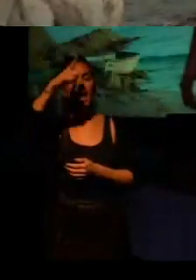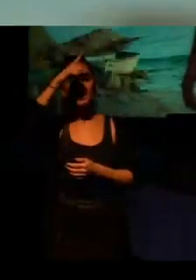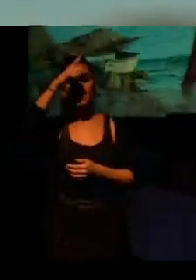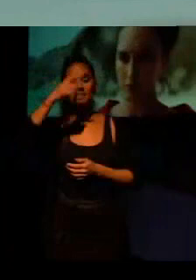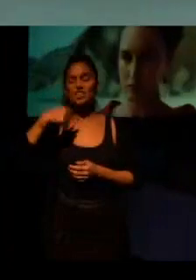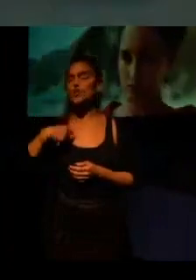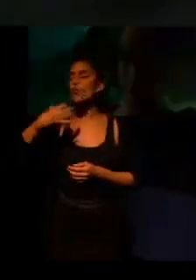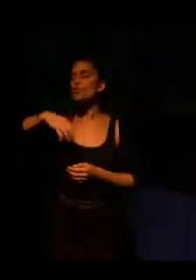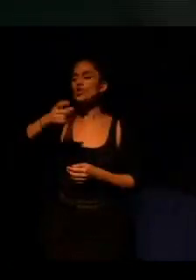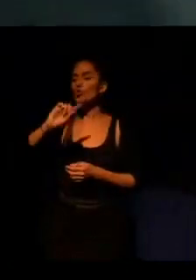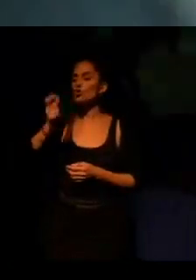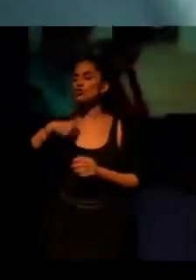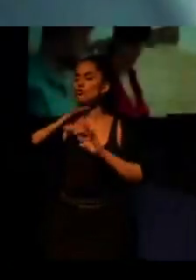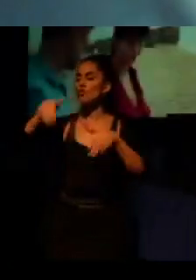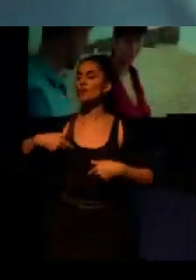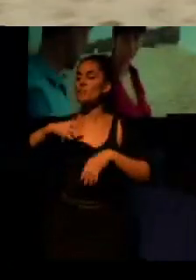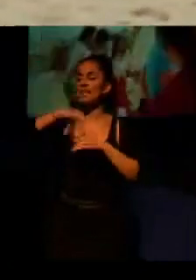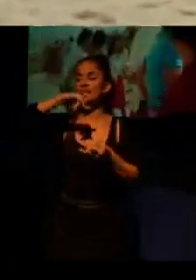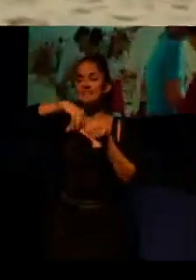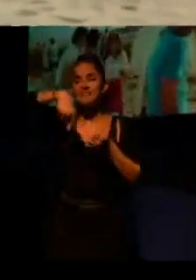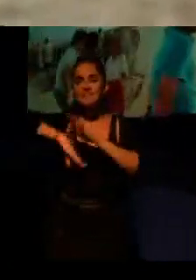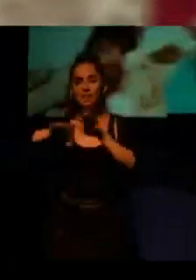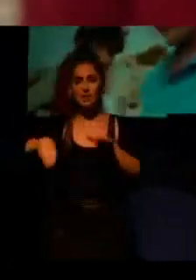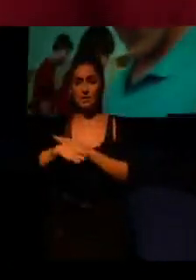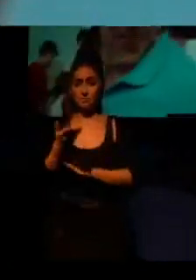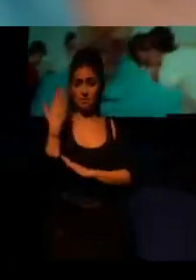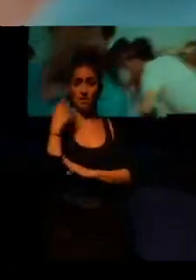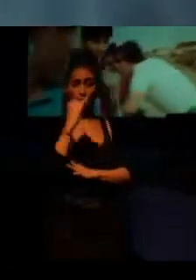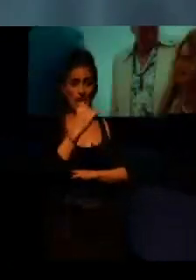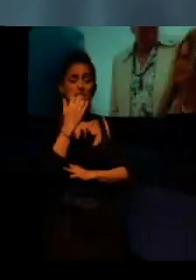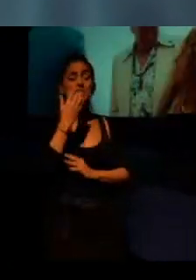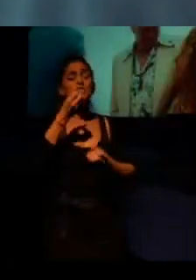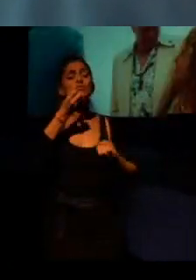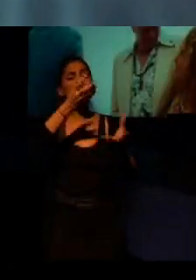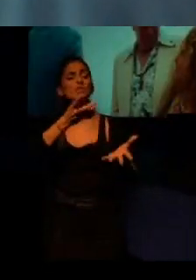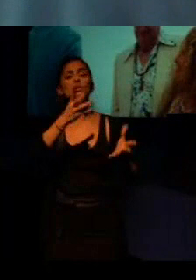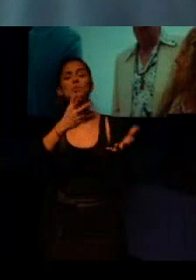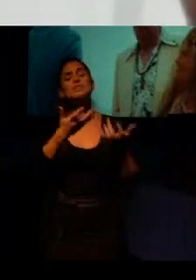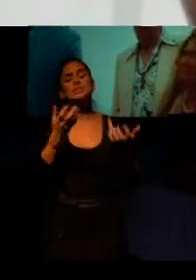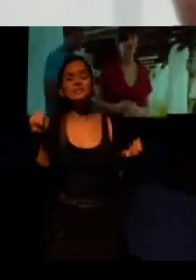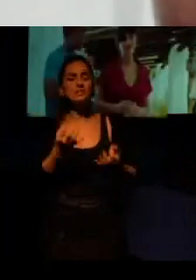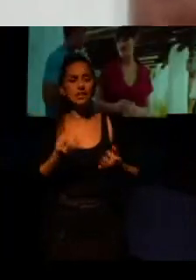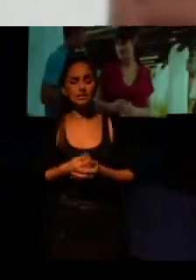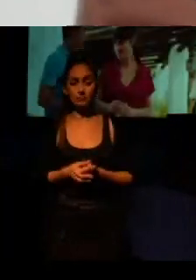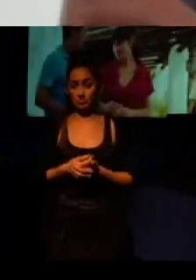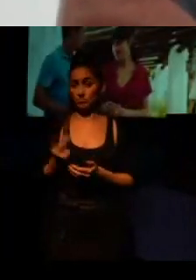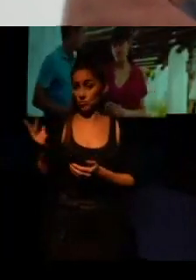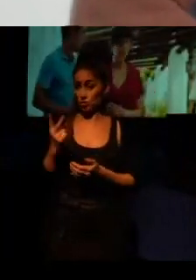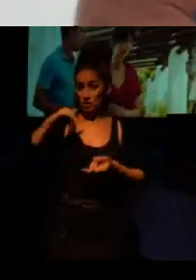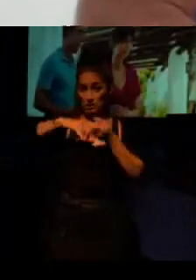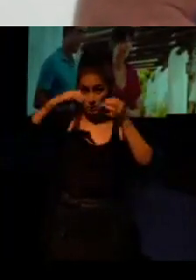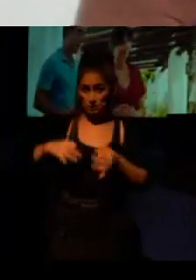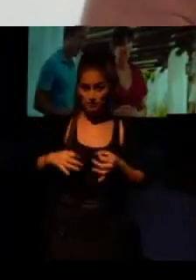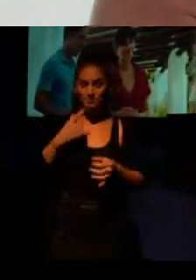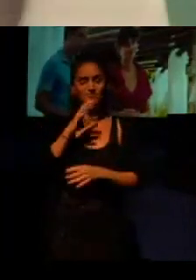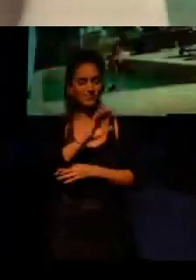casar. En esta misma playa. No sé que tienes un pasado. ¿Y qué ganarías? Te lo cuento. Estáis recién casados, ¿verdad? Sí.